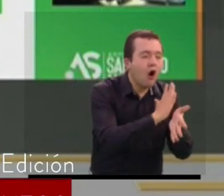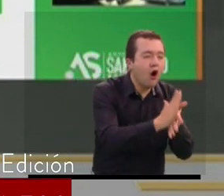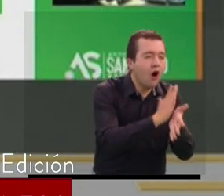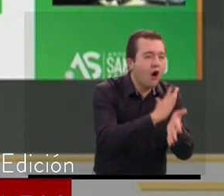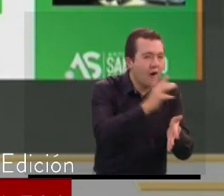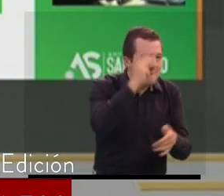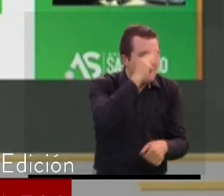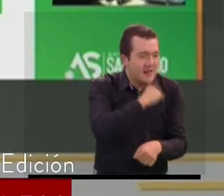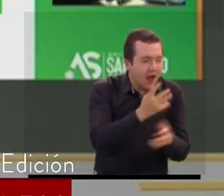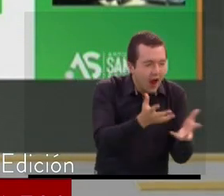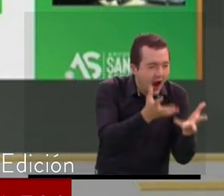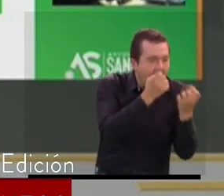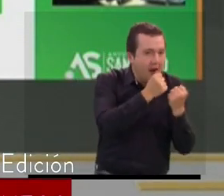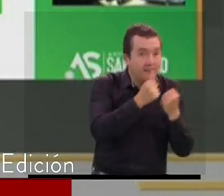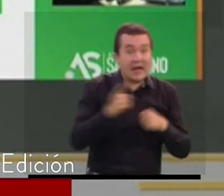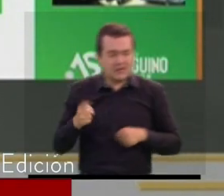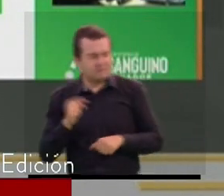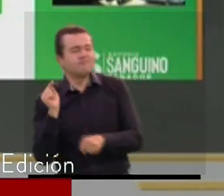ilegales.